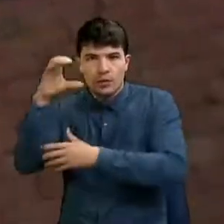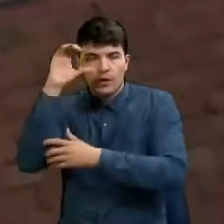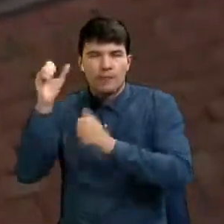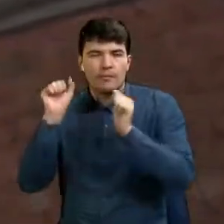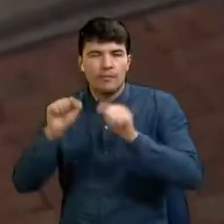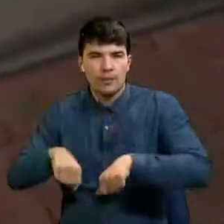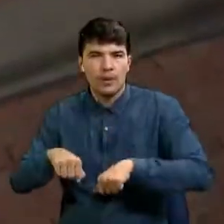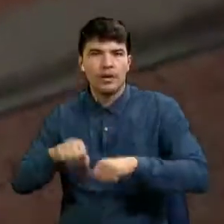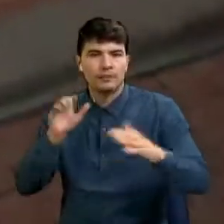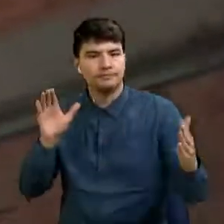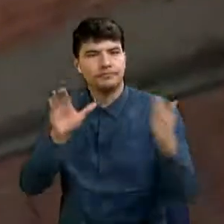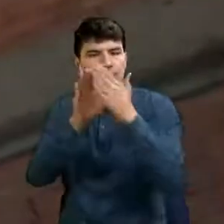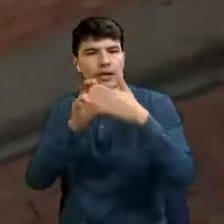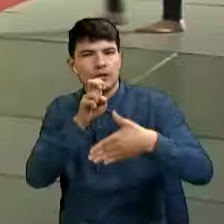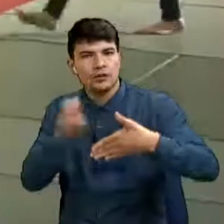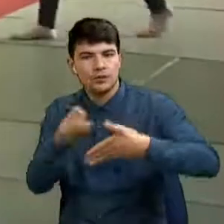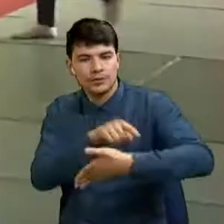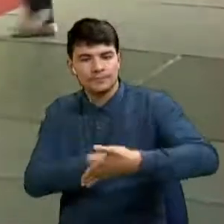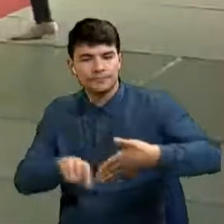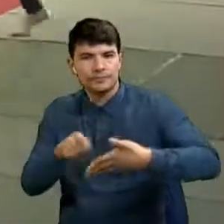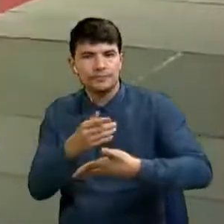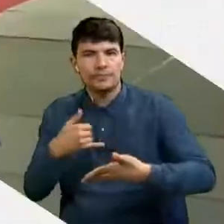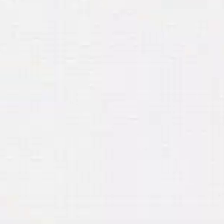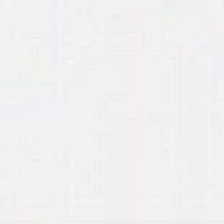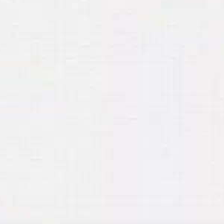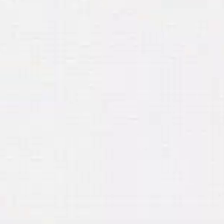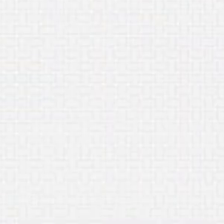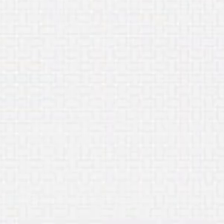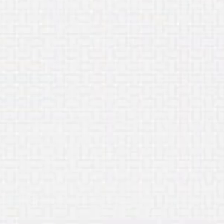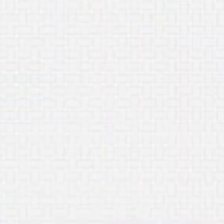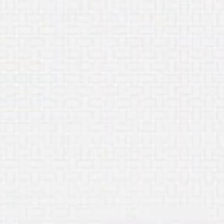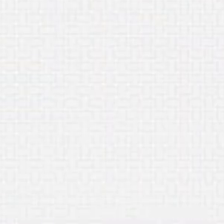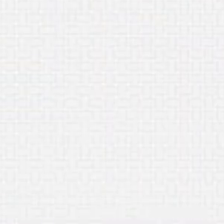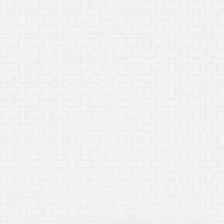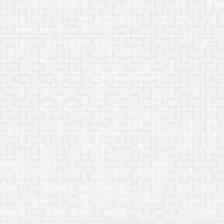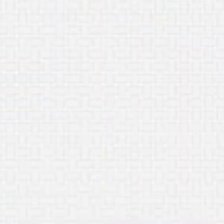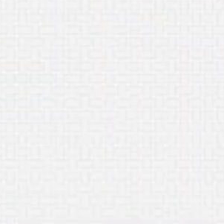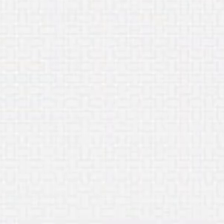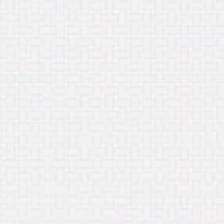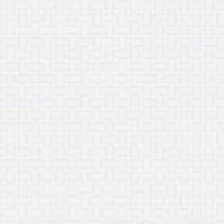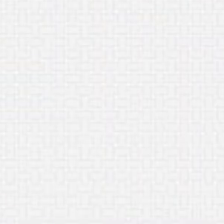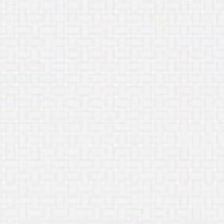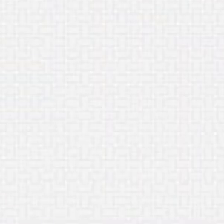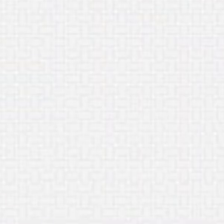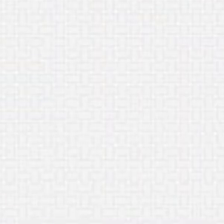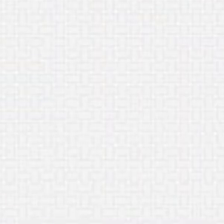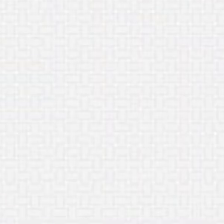afrontar el sudamericano juvenil en chile en el mes de septiembre mantero tocó